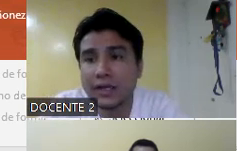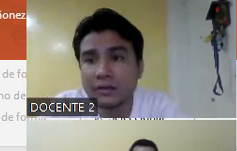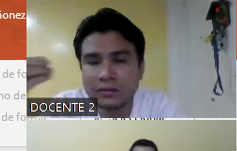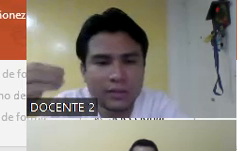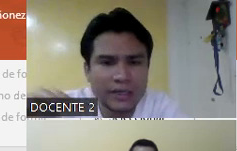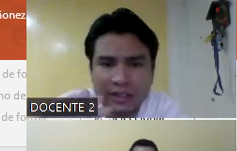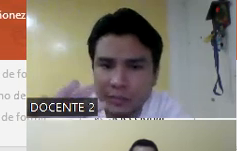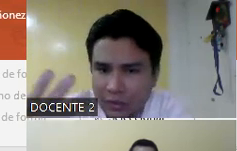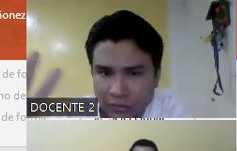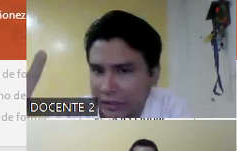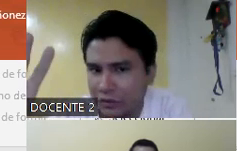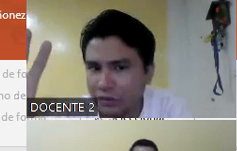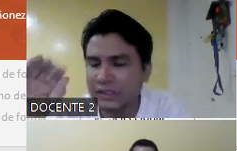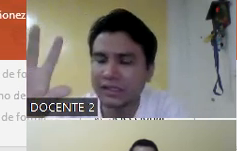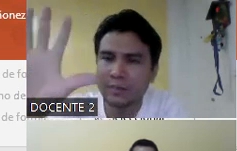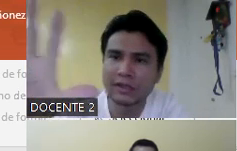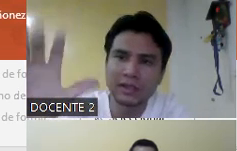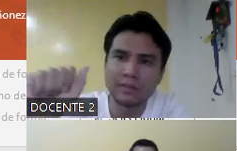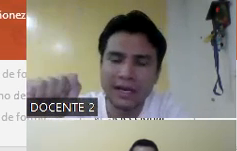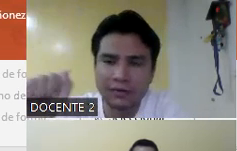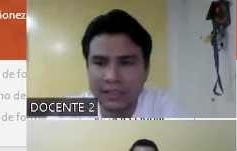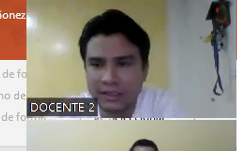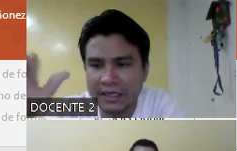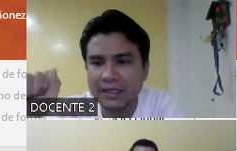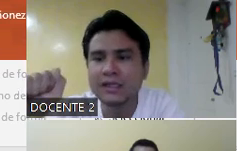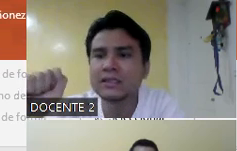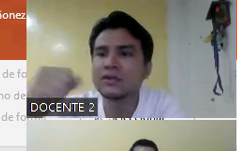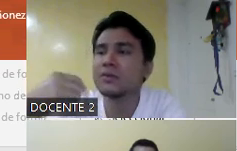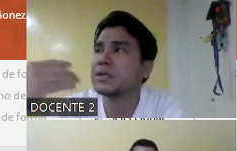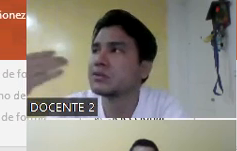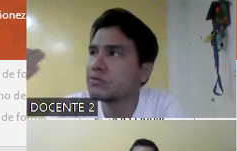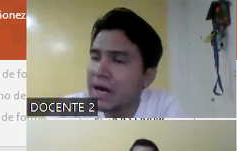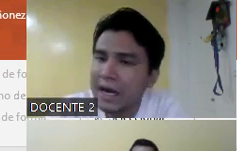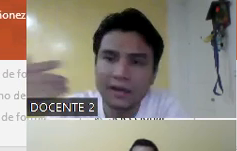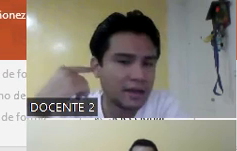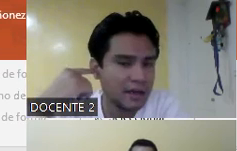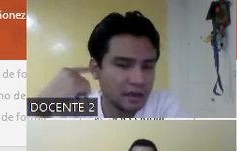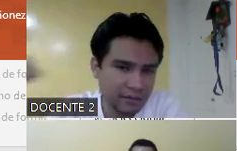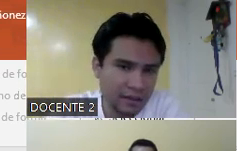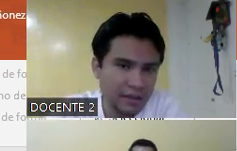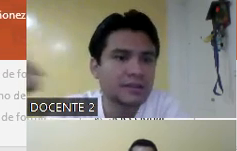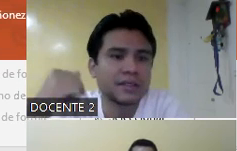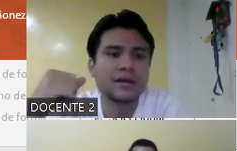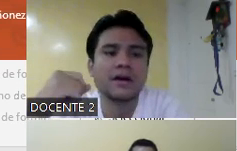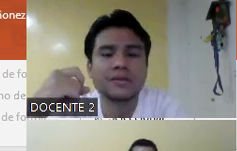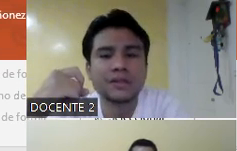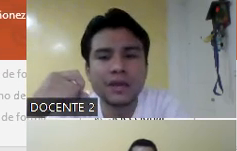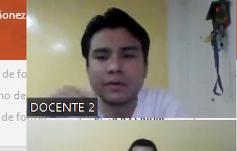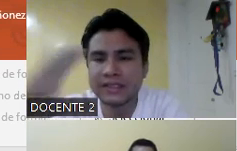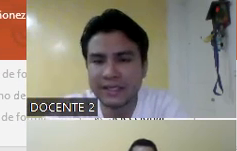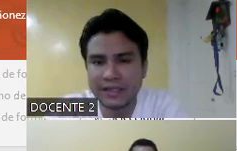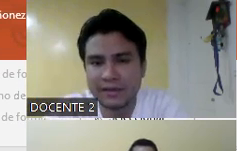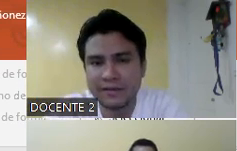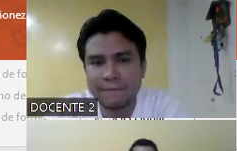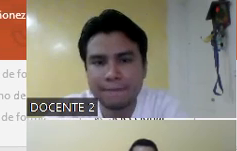de contacto, de cualquier tipo de contacto, no necesariamente de mano, de tratar, sino visual, ¿sí?